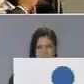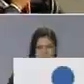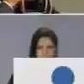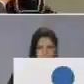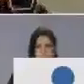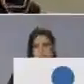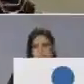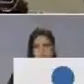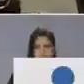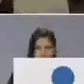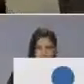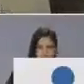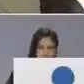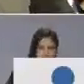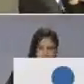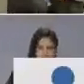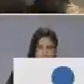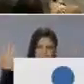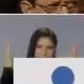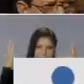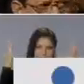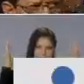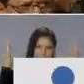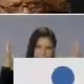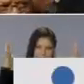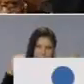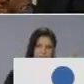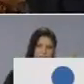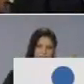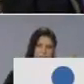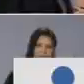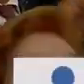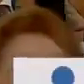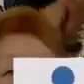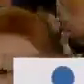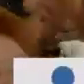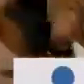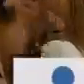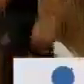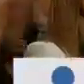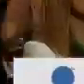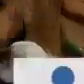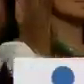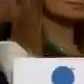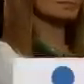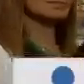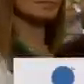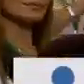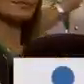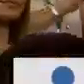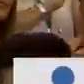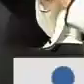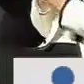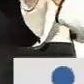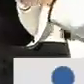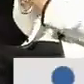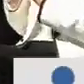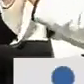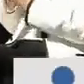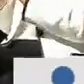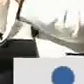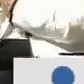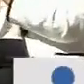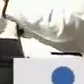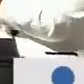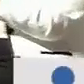En el recuento de sus obras, dio por un hecho el nuevo aeropuerto. Se jactó de no haber caído en la indiferencia con la crisis